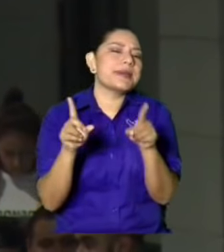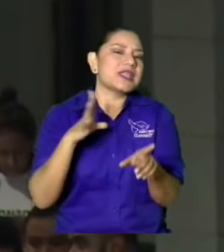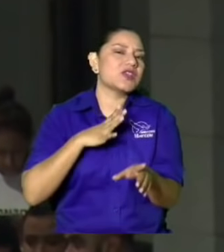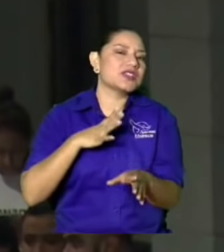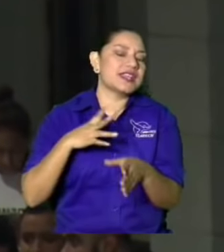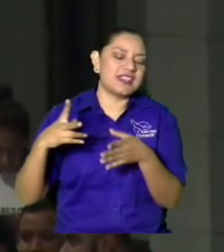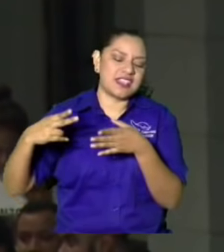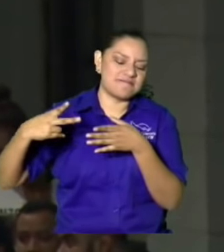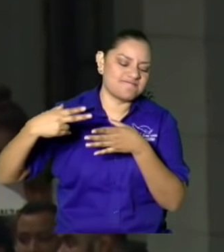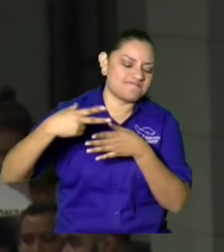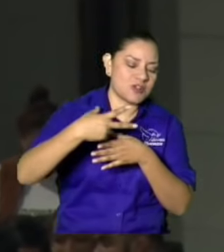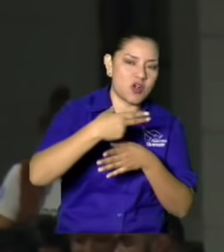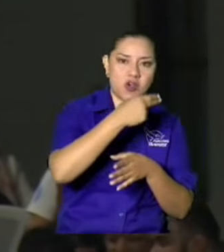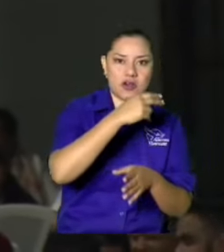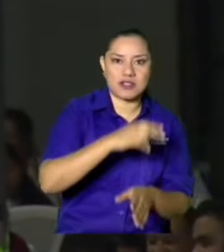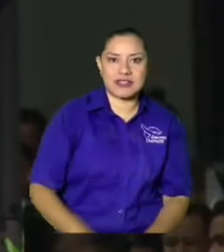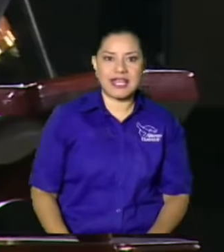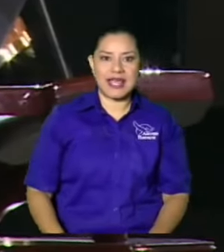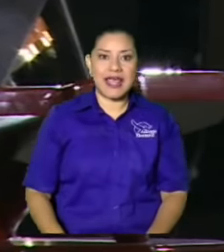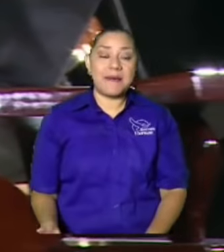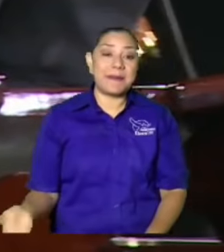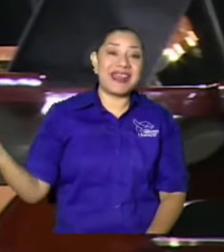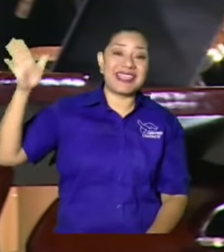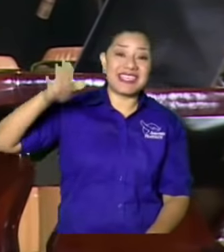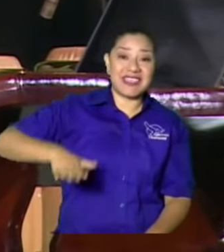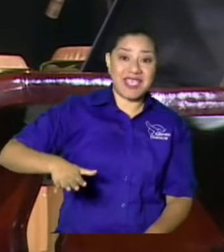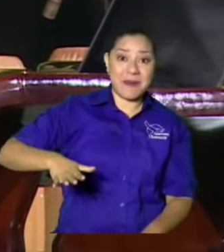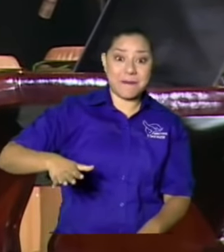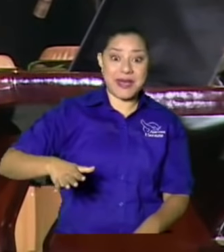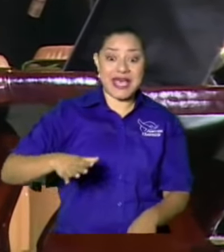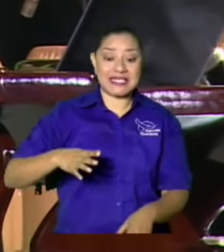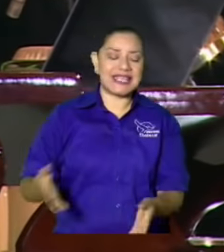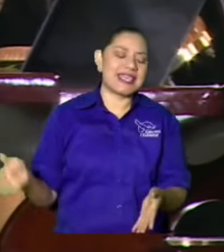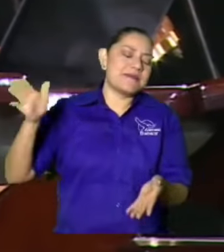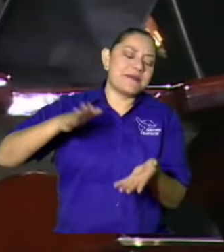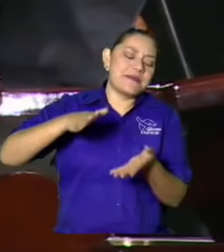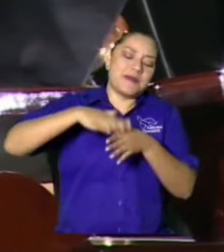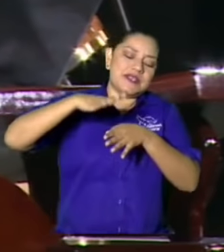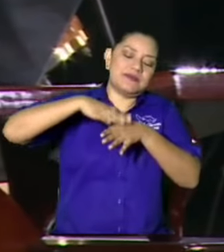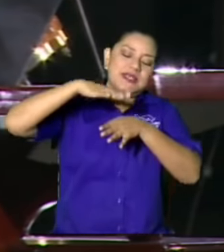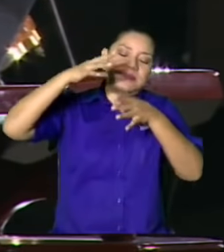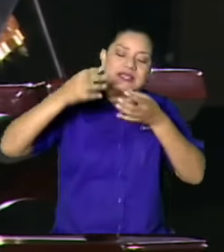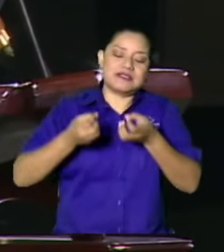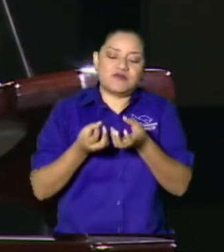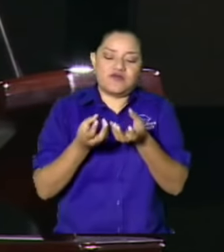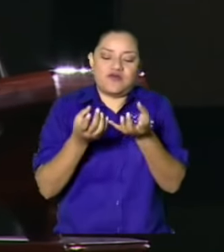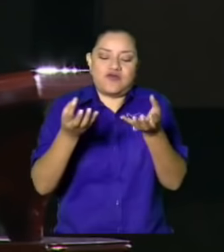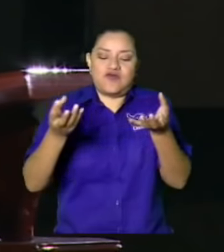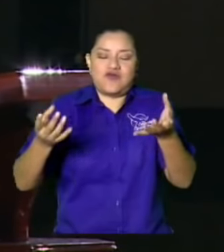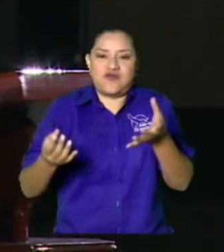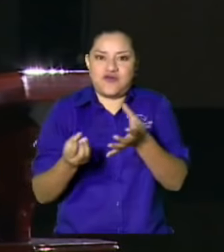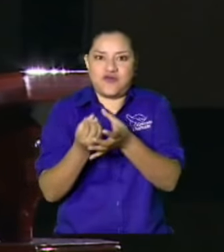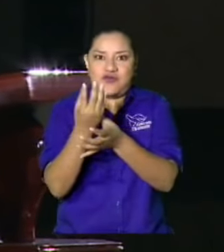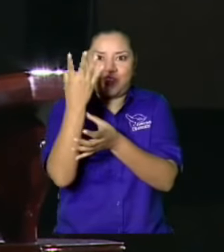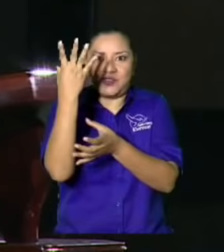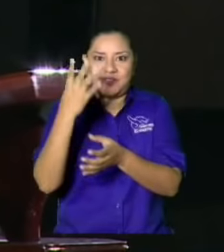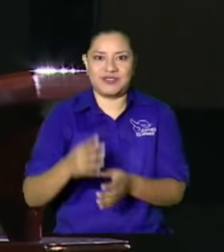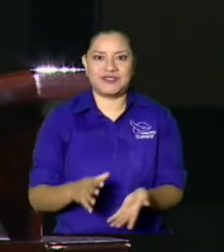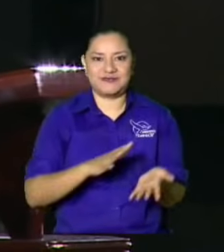ser podados para que lleven más fruto, mucho fruto. Entonces tuvimos que pasar la podita. Le da gloria a